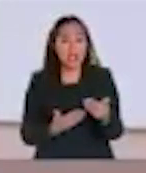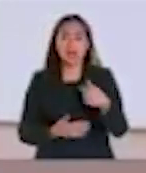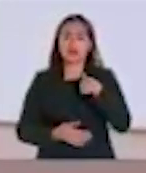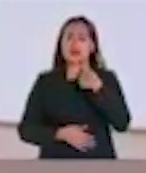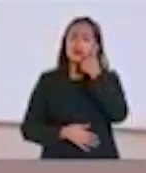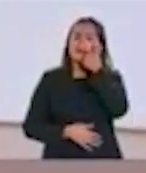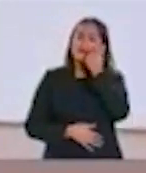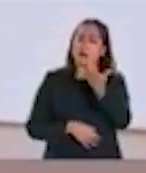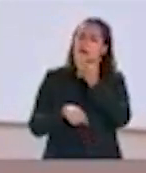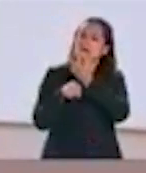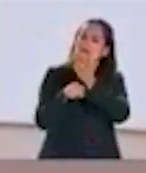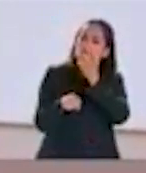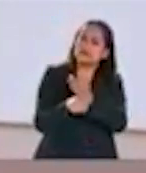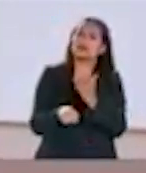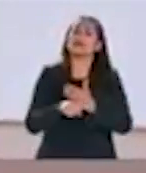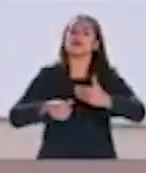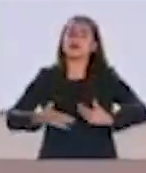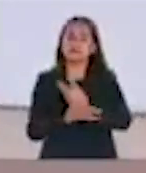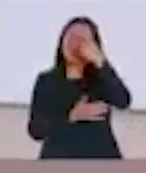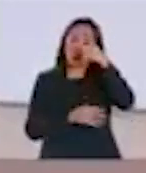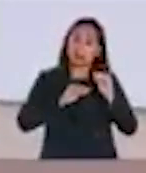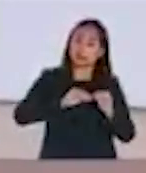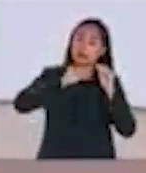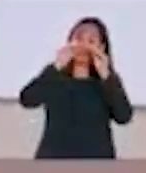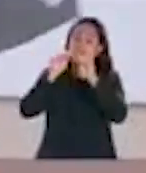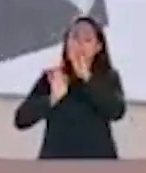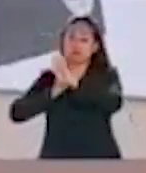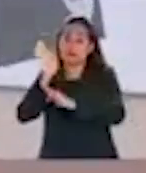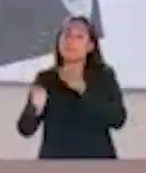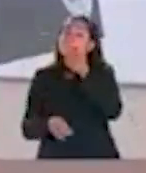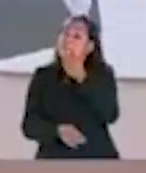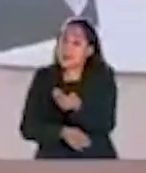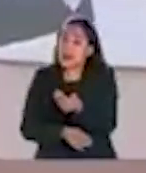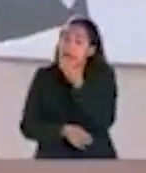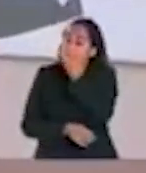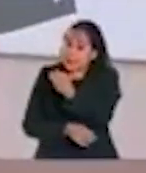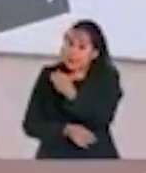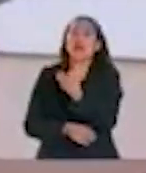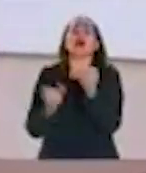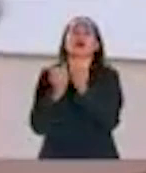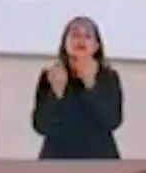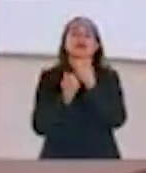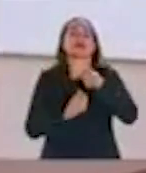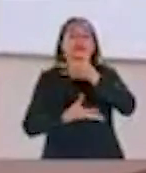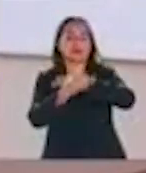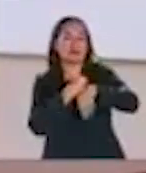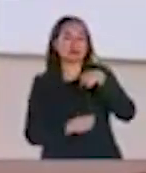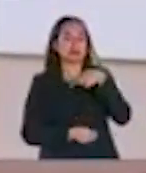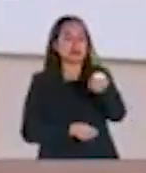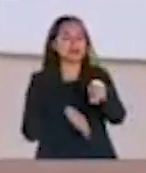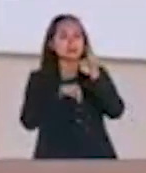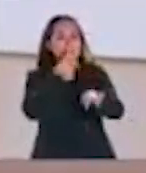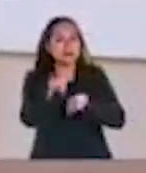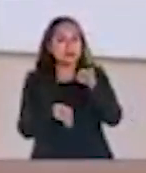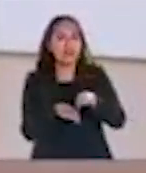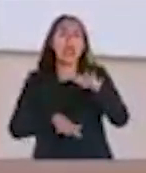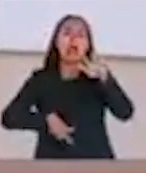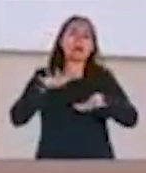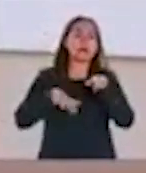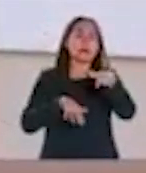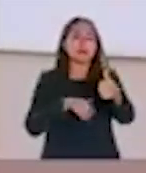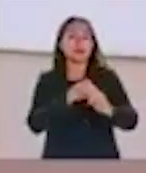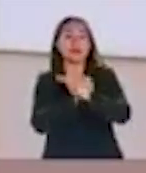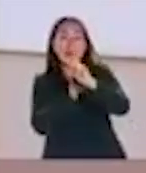reclamamos cuando por ejemplo estos haitianos están solitos solicitando el asilo y no se los quieren dar pero las leyes